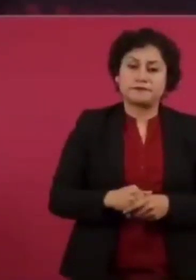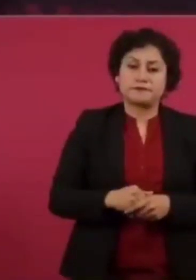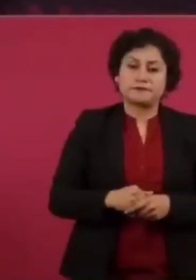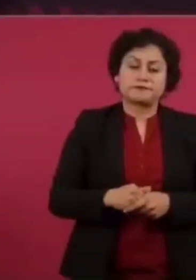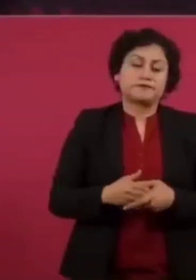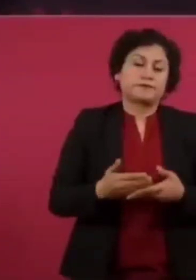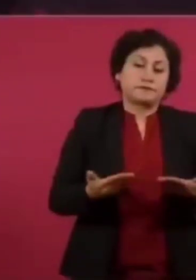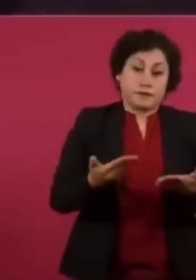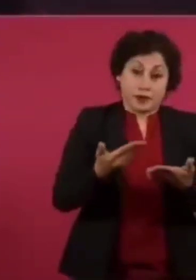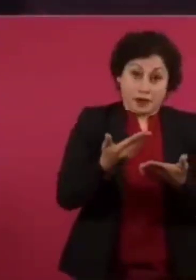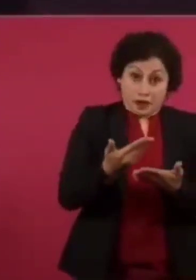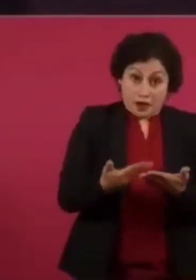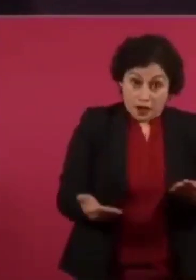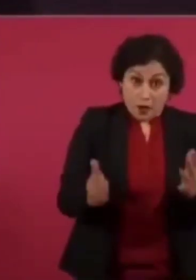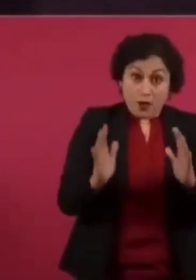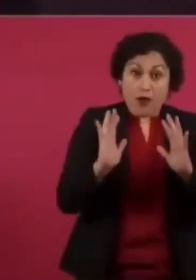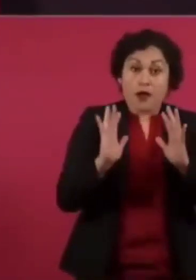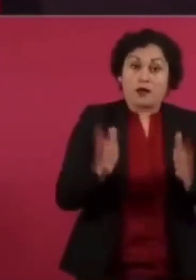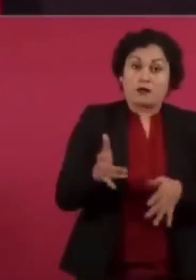Es la moneda